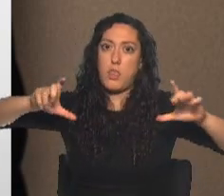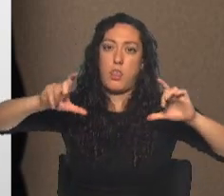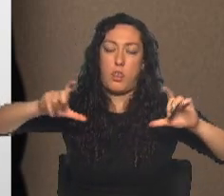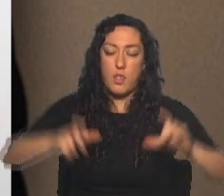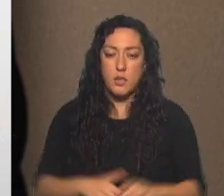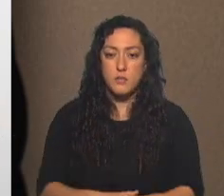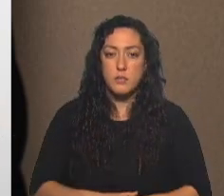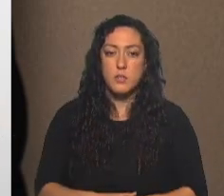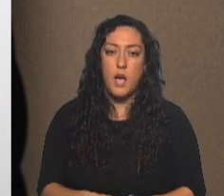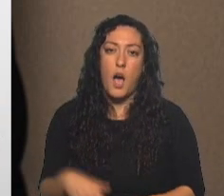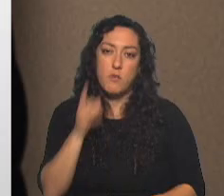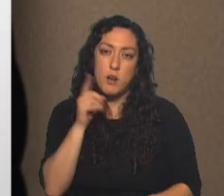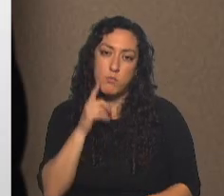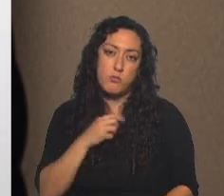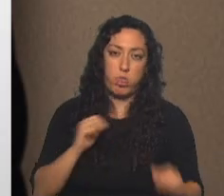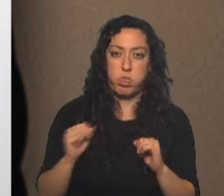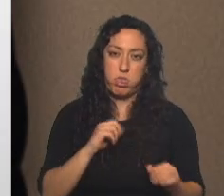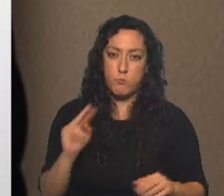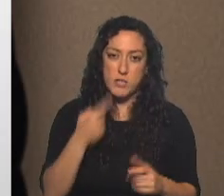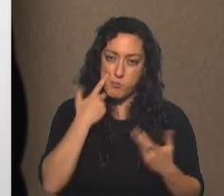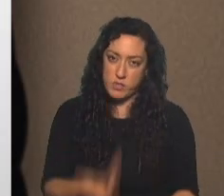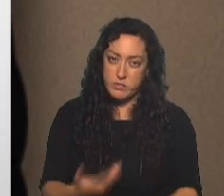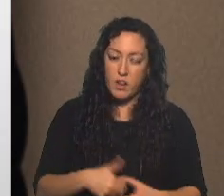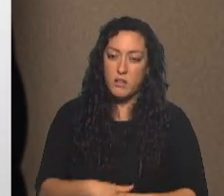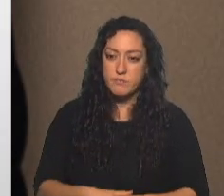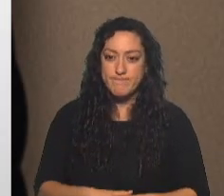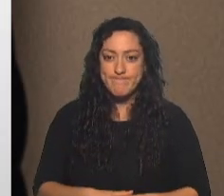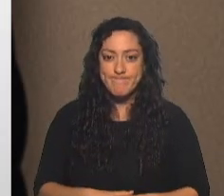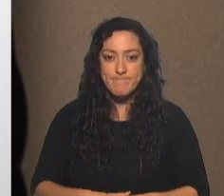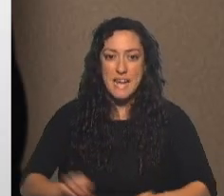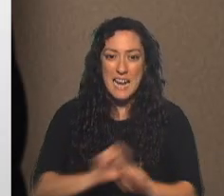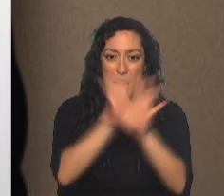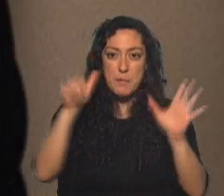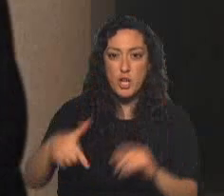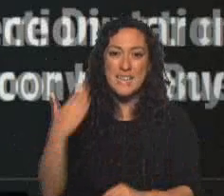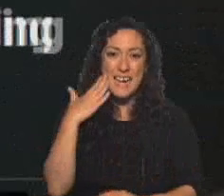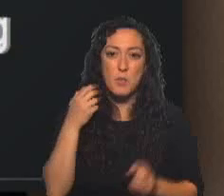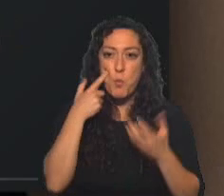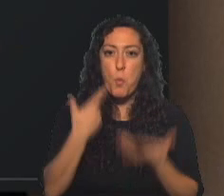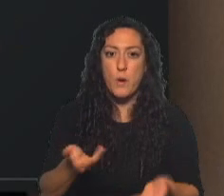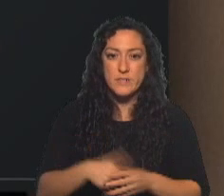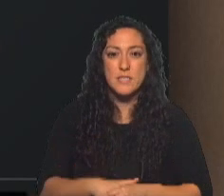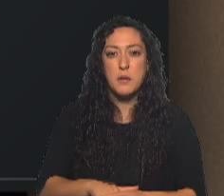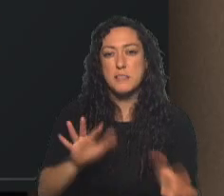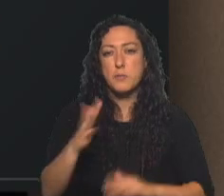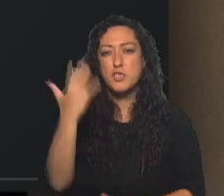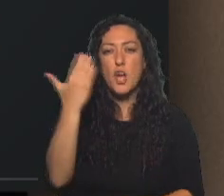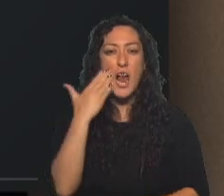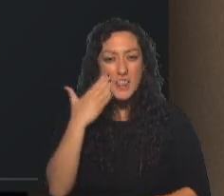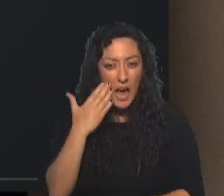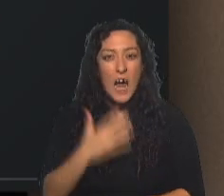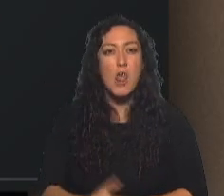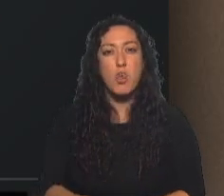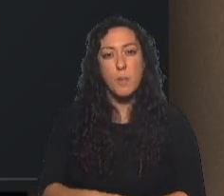podemos decir amarillistas también, sí, pero sí, que sí reflejan claramente lo que pasó hoy a la tarde, a eso de aproximadamente de las 5 de la tarde. Ahí